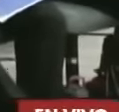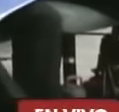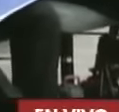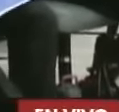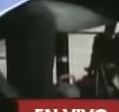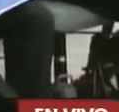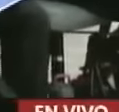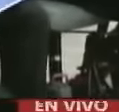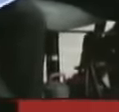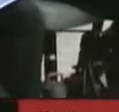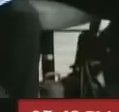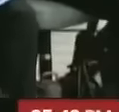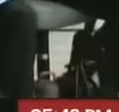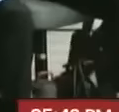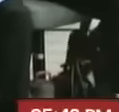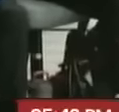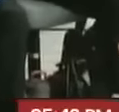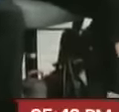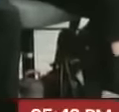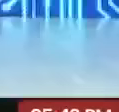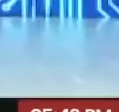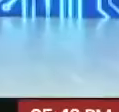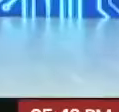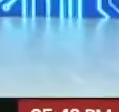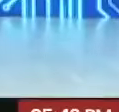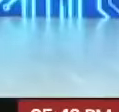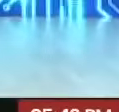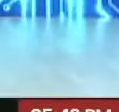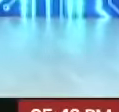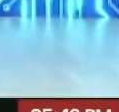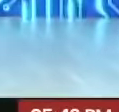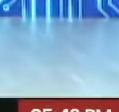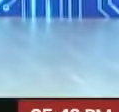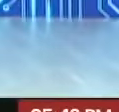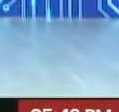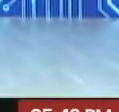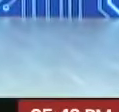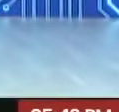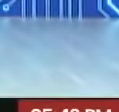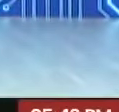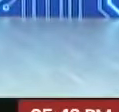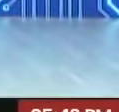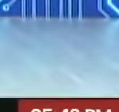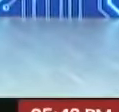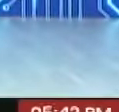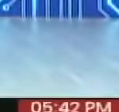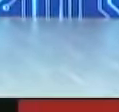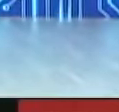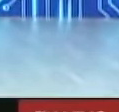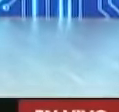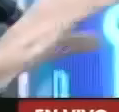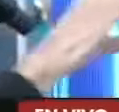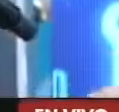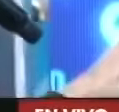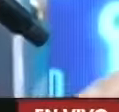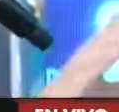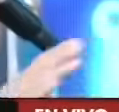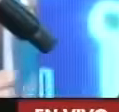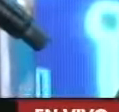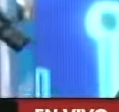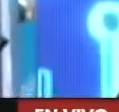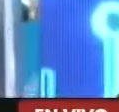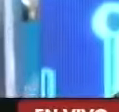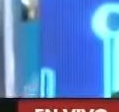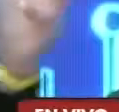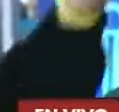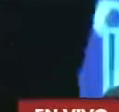Primero, exponen o pueden exponer a unos contenidos que pueden ser inmanejables, por ejemplo, para la mente de un niño o de un